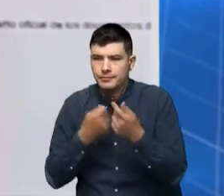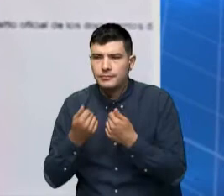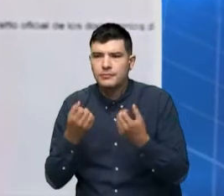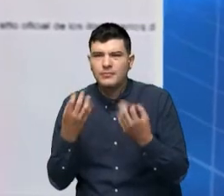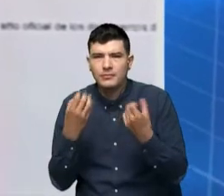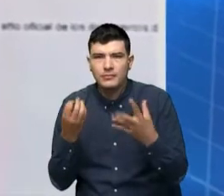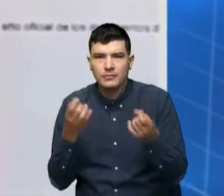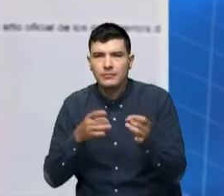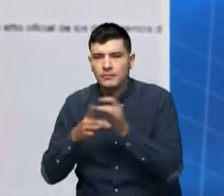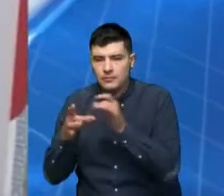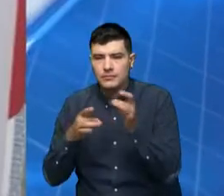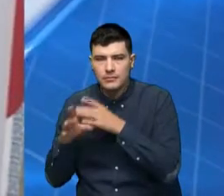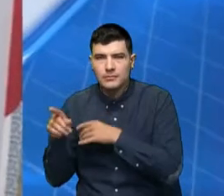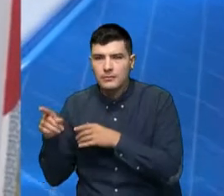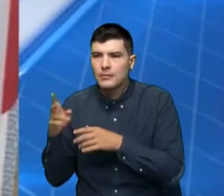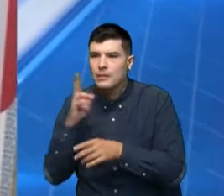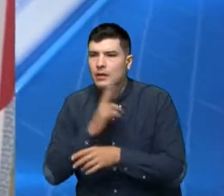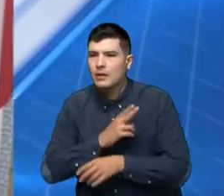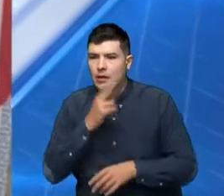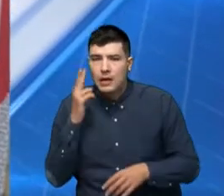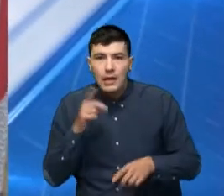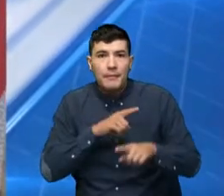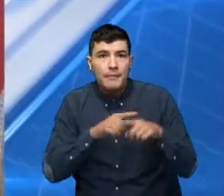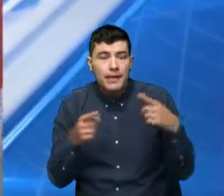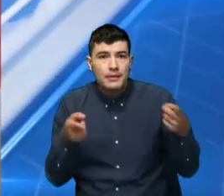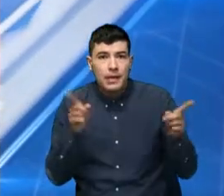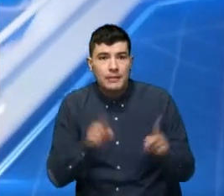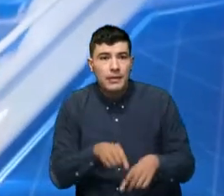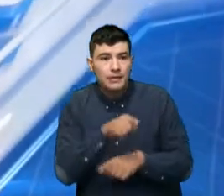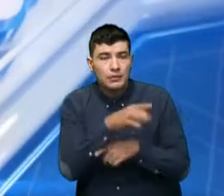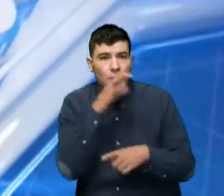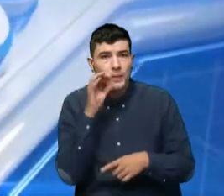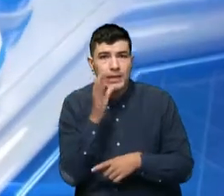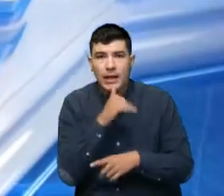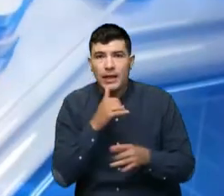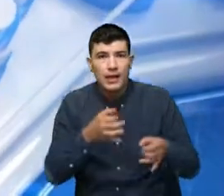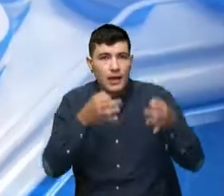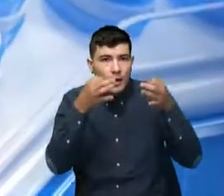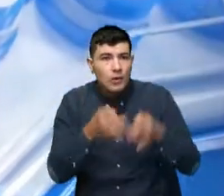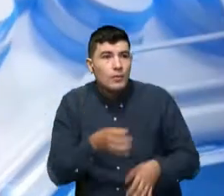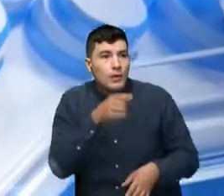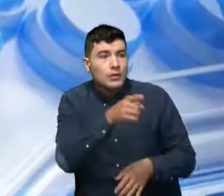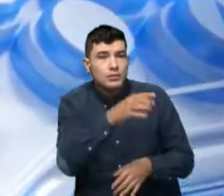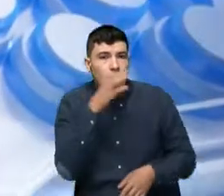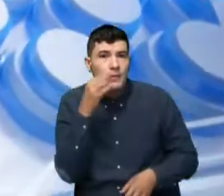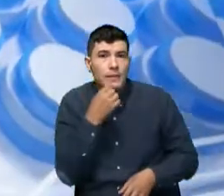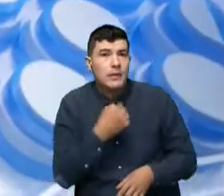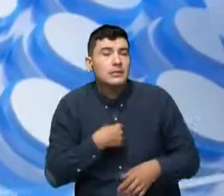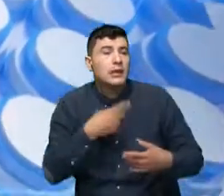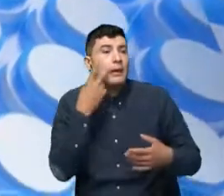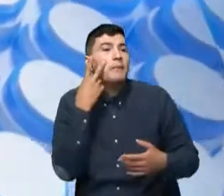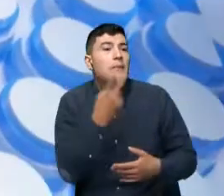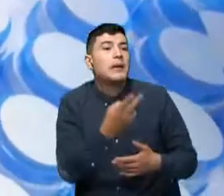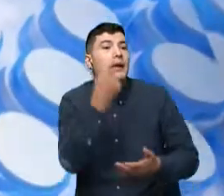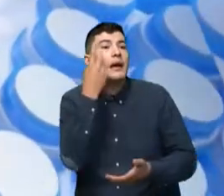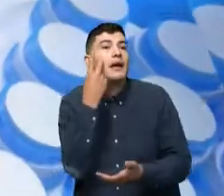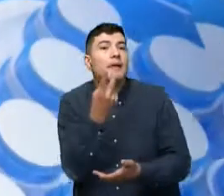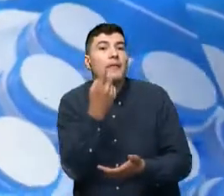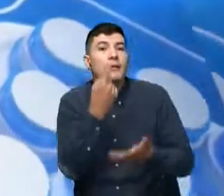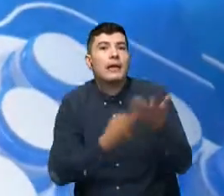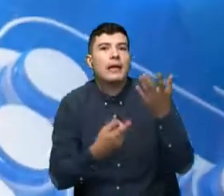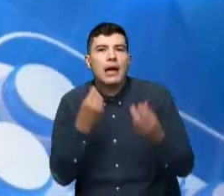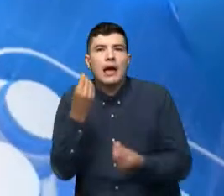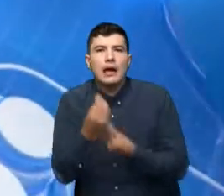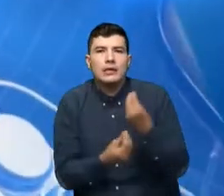ciertas fechas las cuales también incumple dice que mire a ver qué va a hacer yo no tengo con qué pagarle